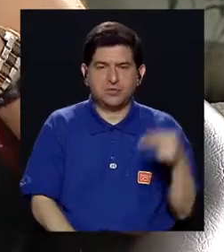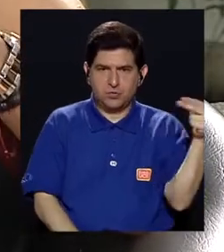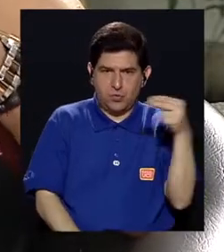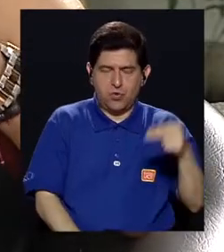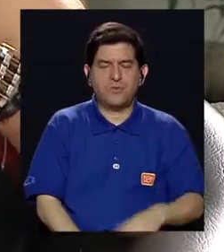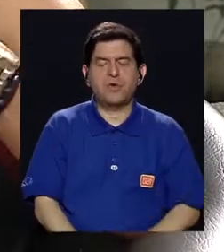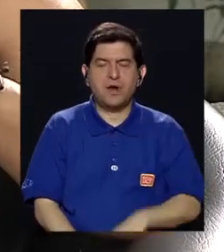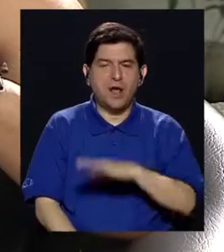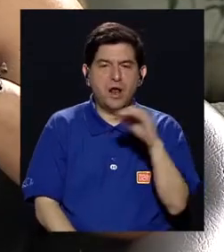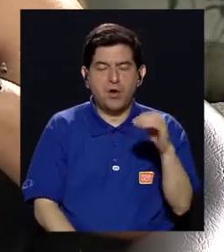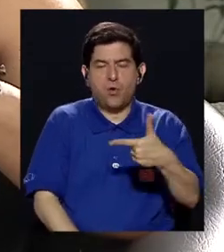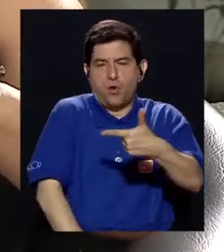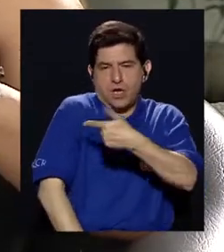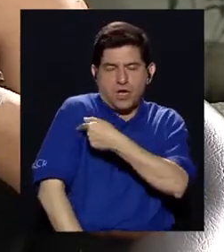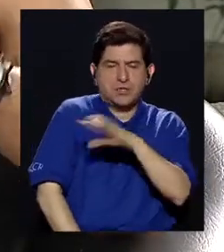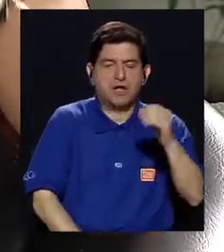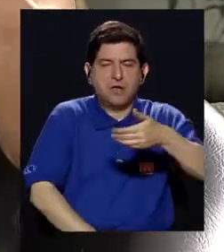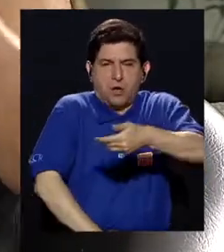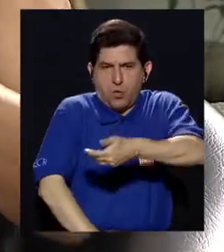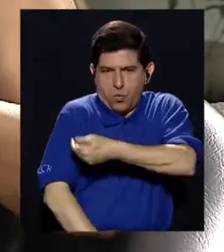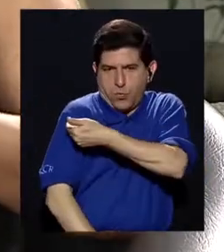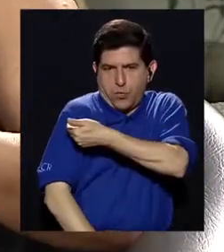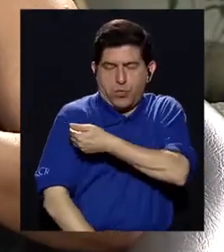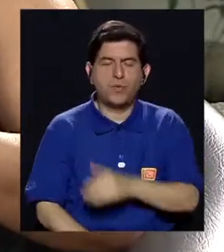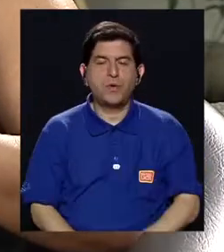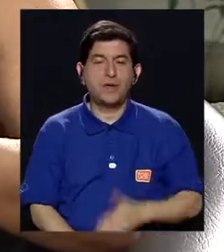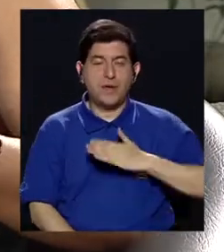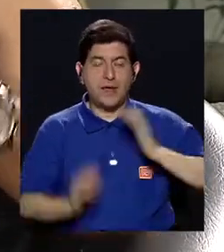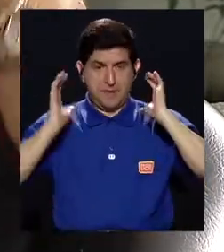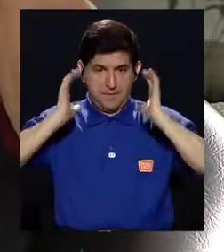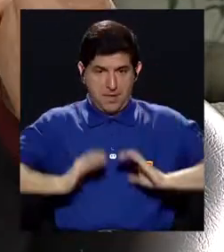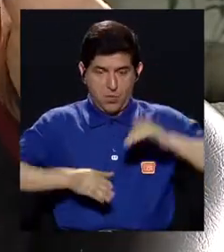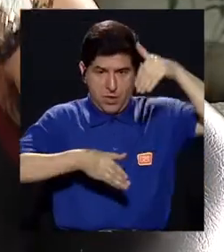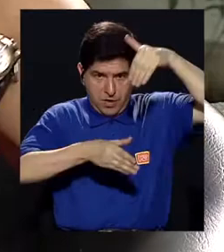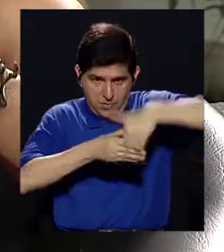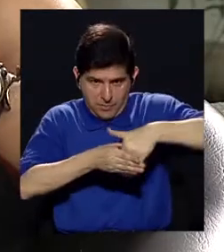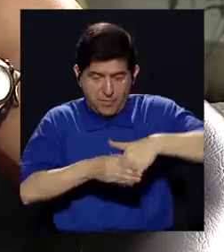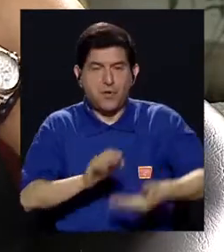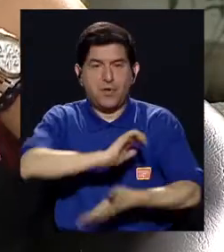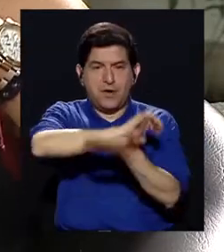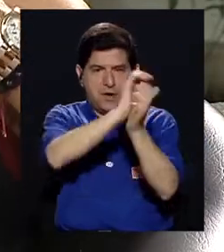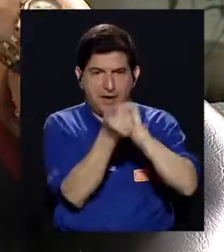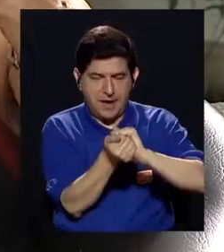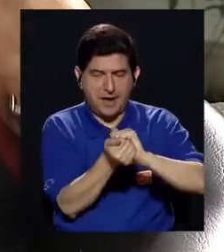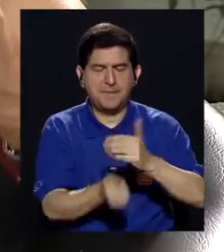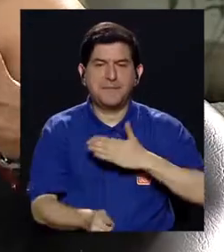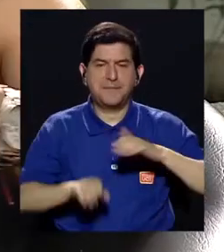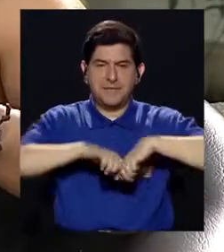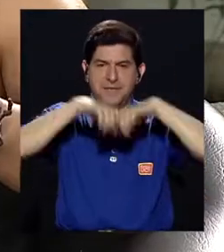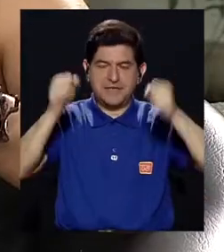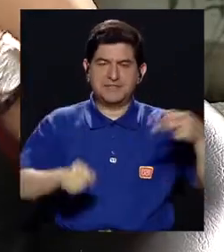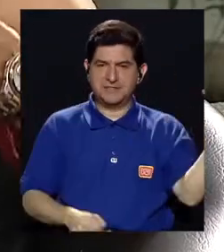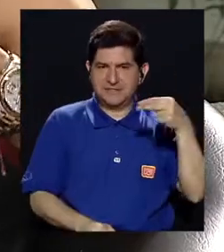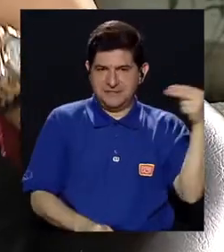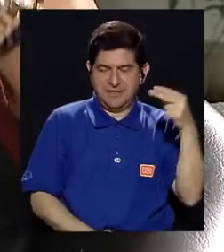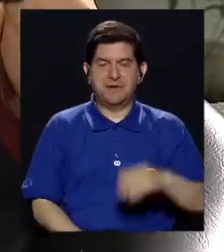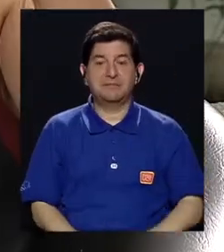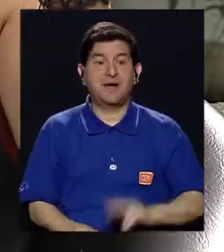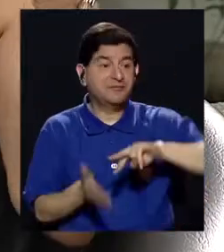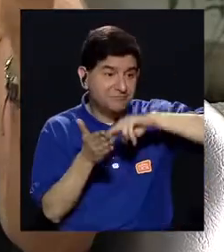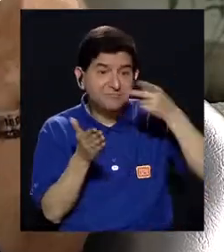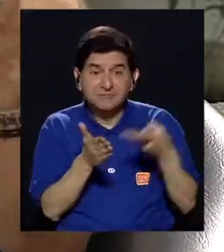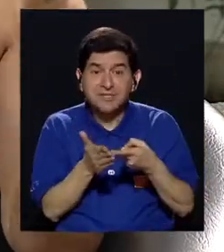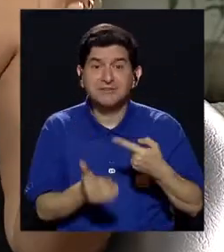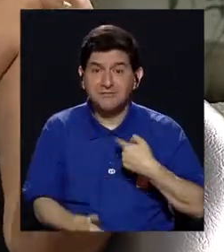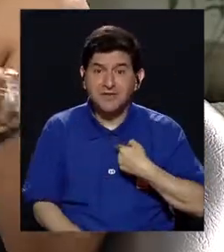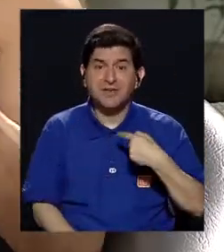algún anticonceptivo de este tipo que va a entrar a mi organismo y que va a cambiar mi sistema hormonal, implica que yo tengo